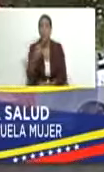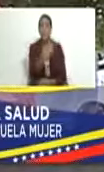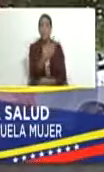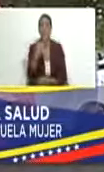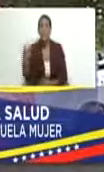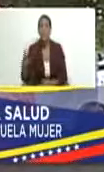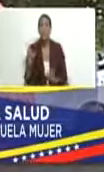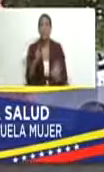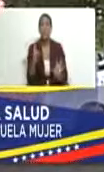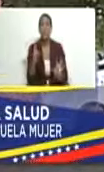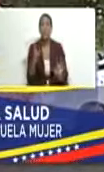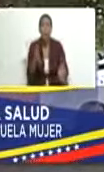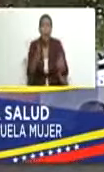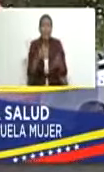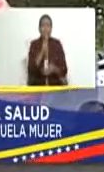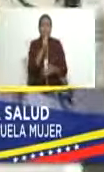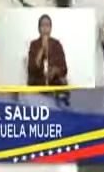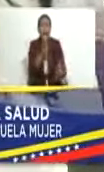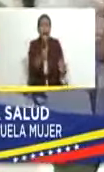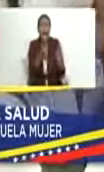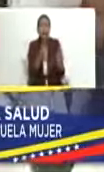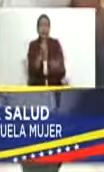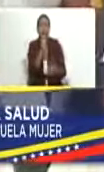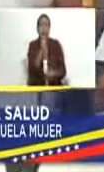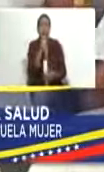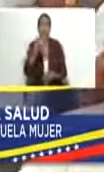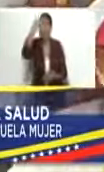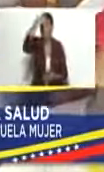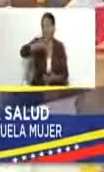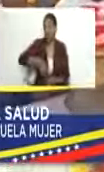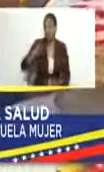y salimos ganadores? ¿Quién ganó esa batalla?